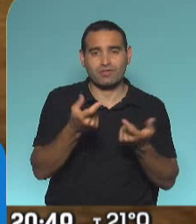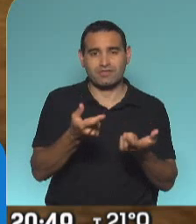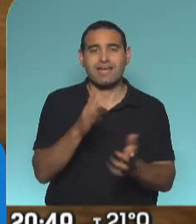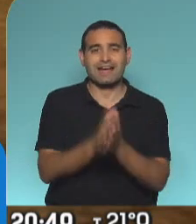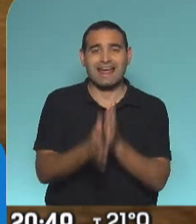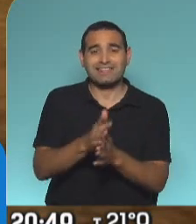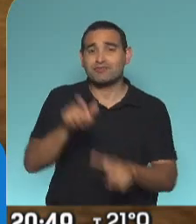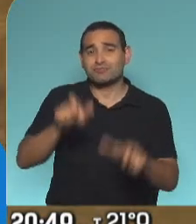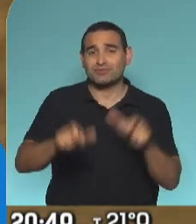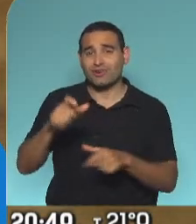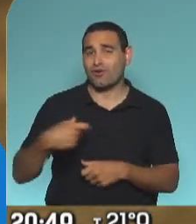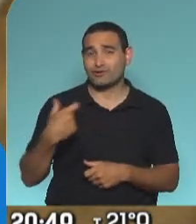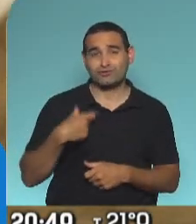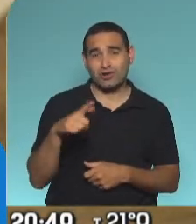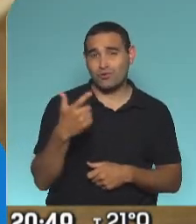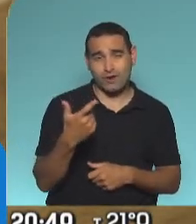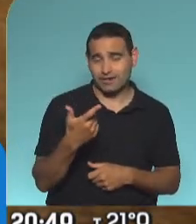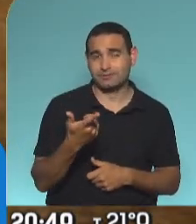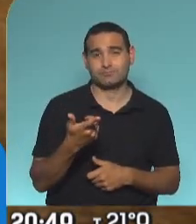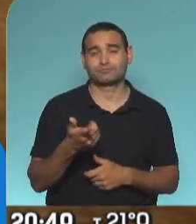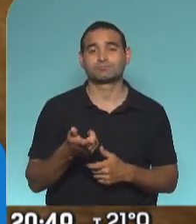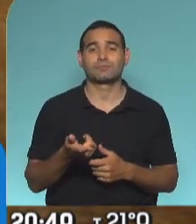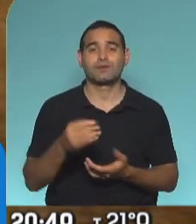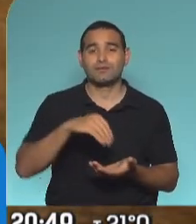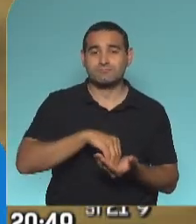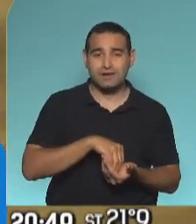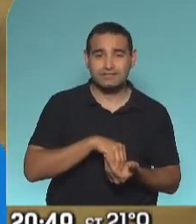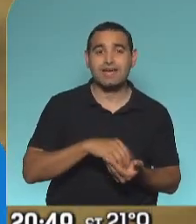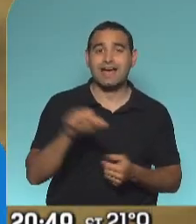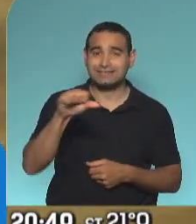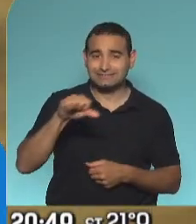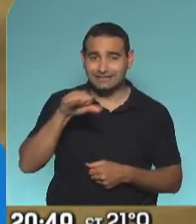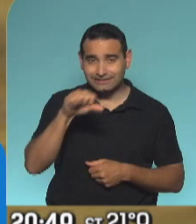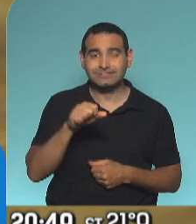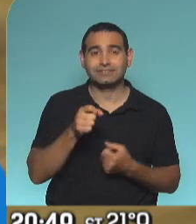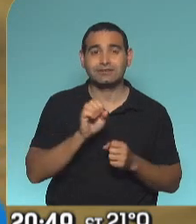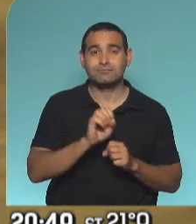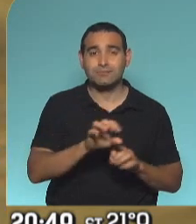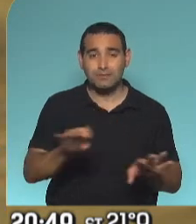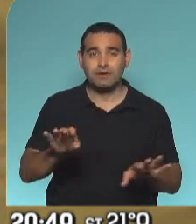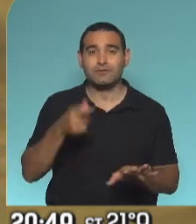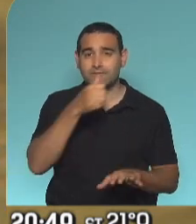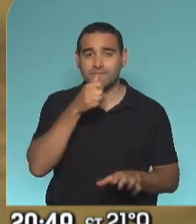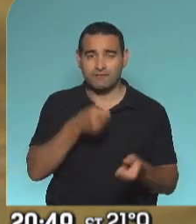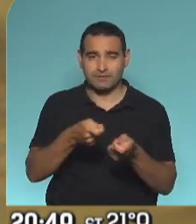para quienes no tengan obra social o cobertura privada y el expendio de aceites podrá adquirirse en farmacias